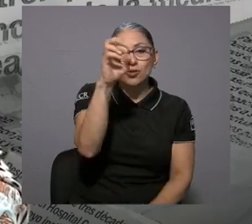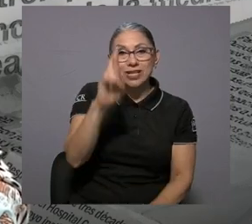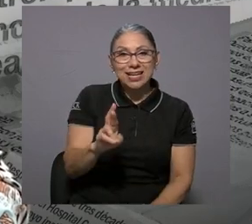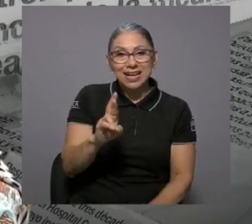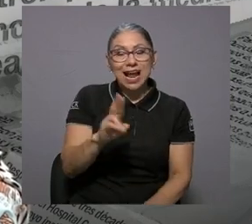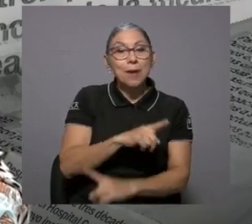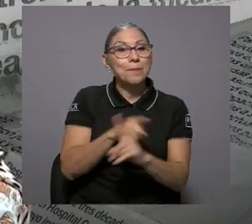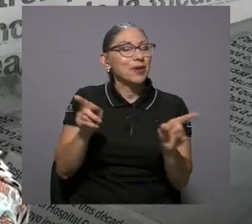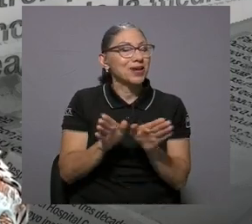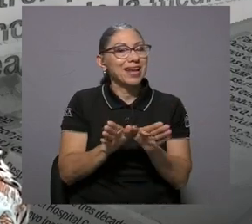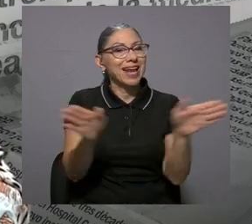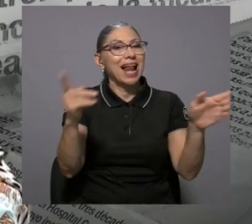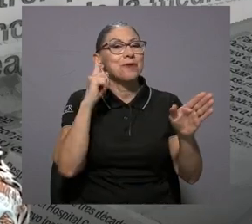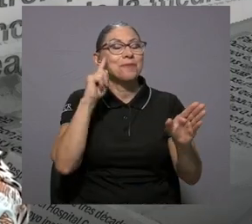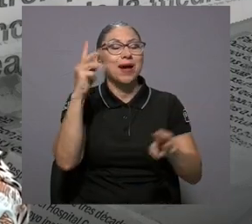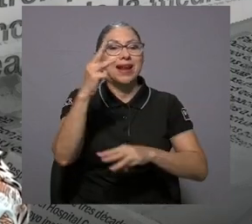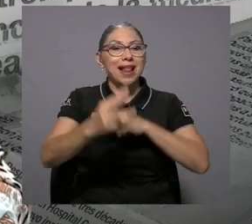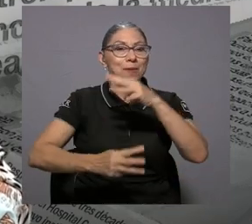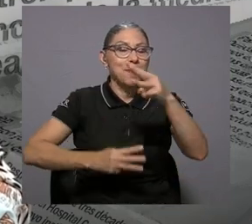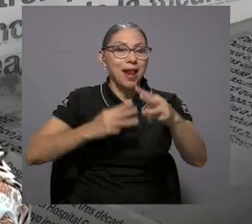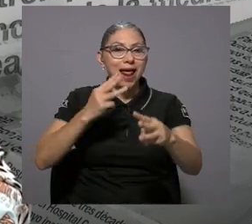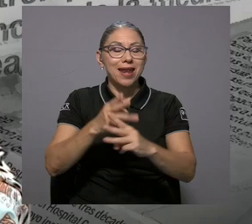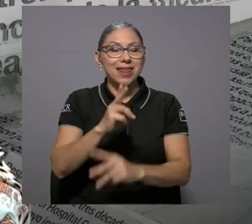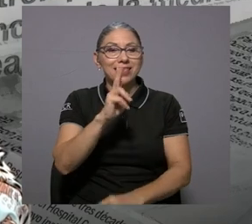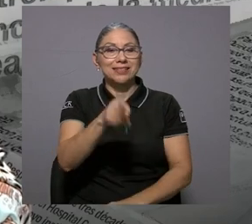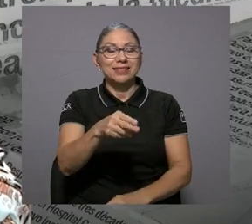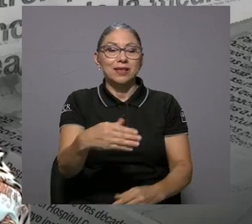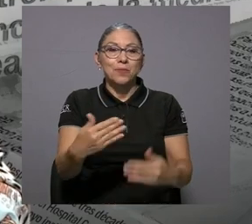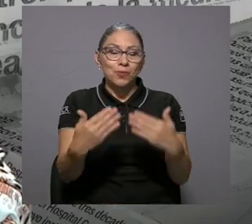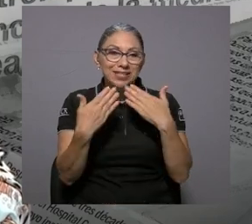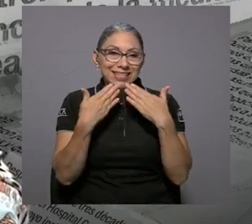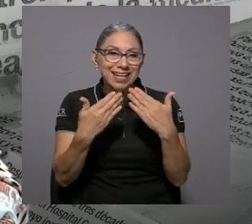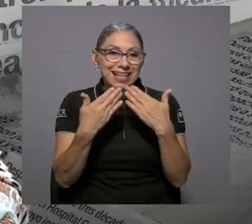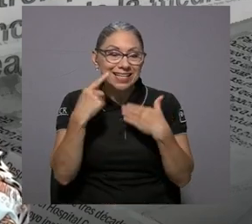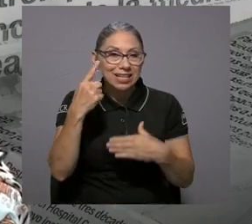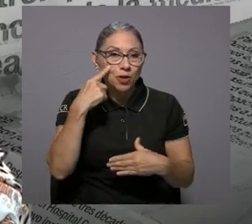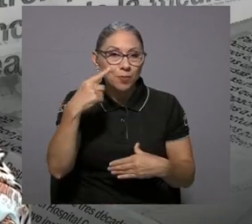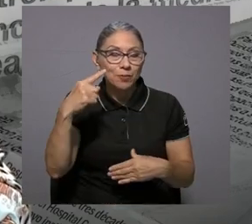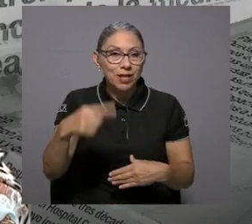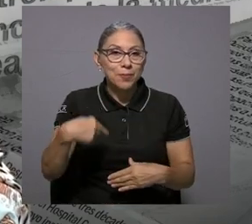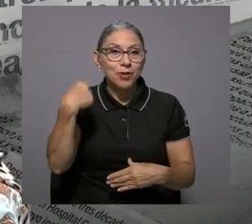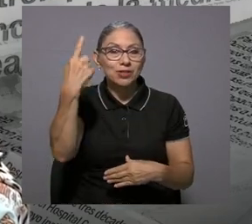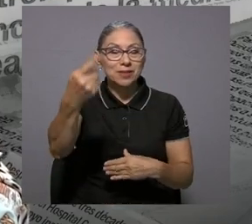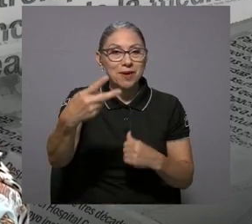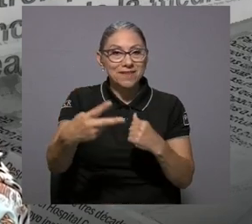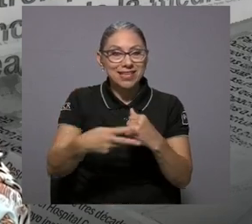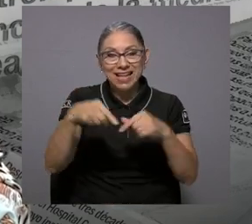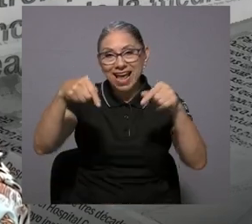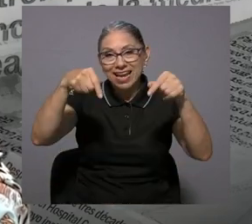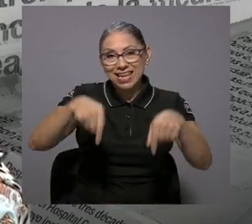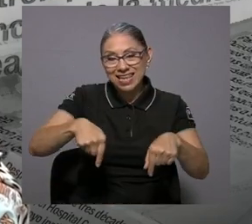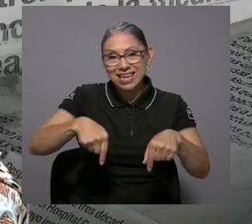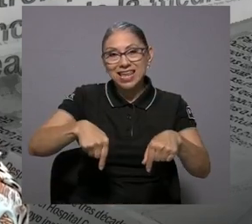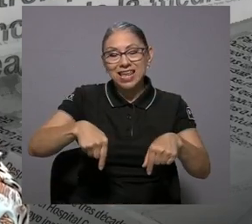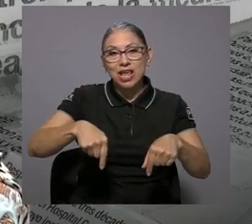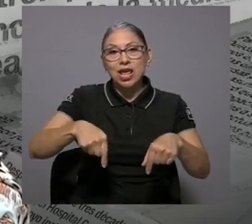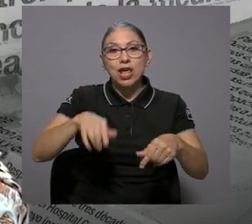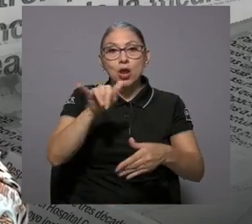general es para el planeta en sí. Muchas gracias y nos vemos la próxima vez aquí